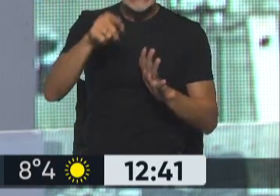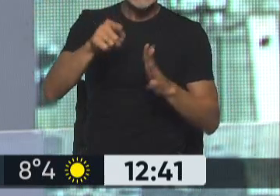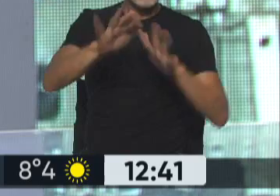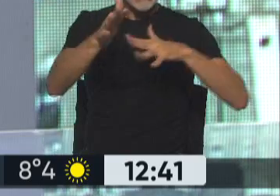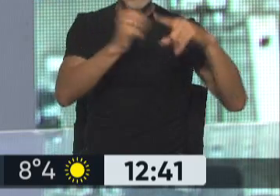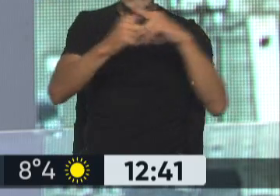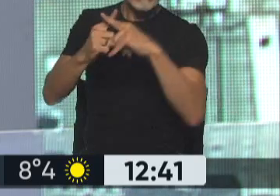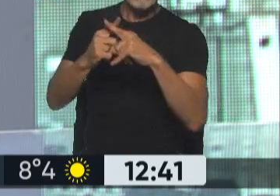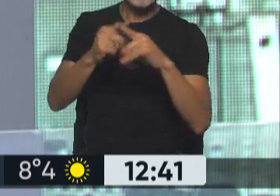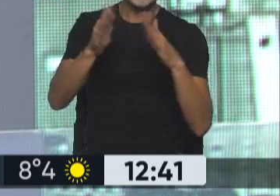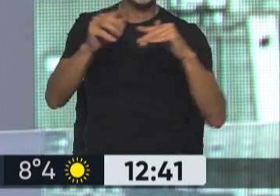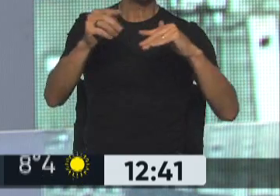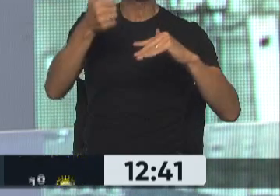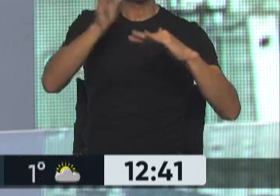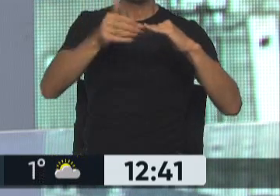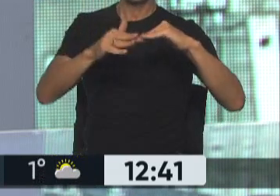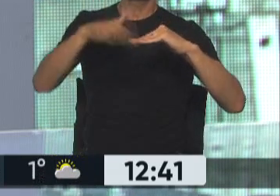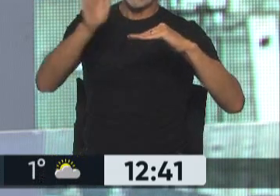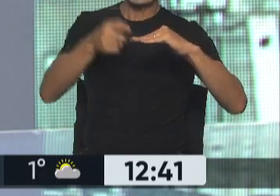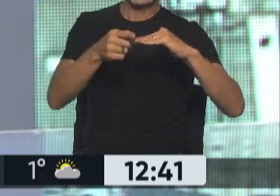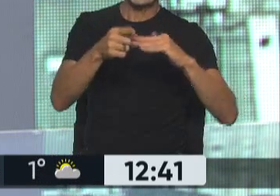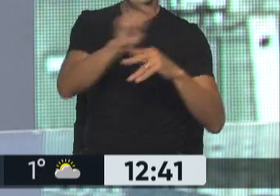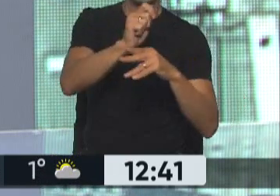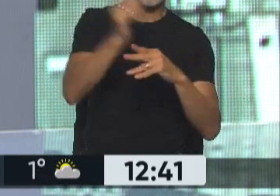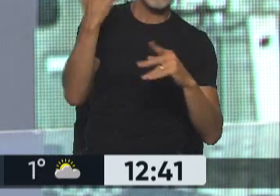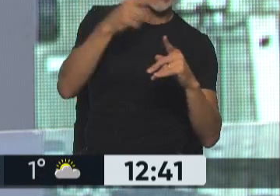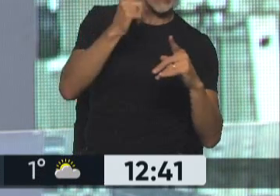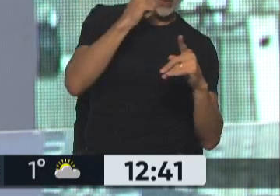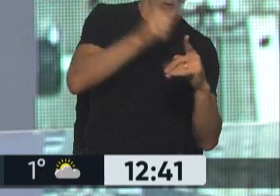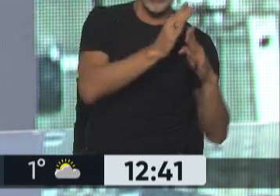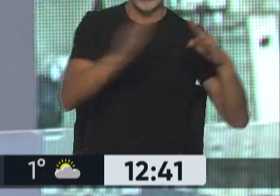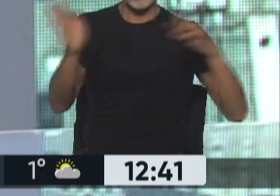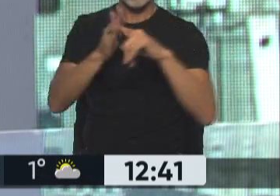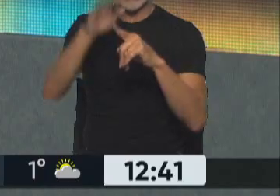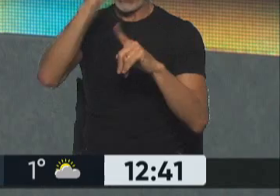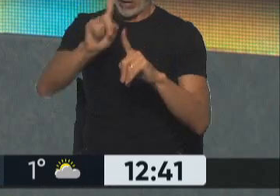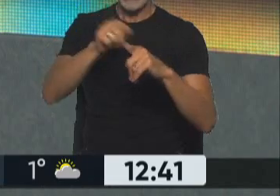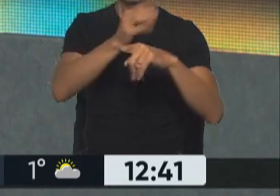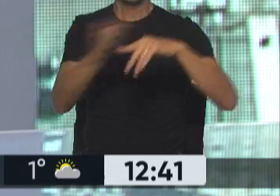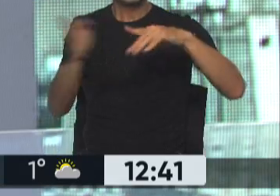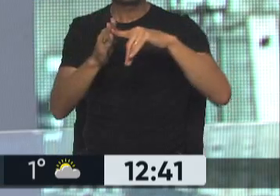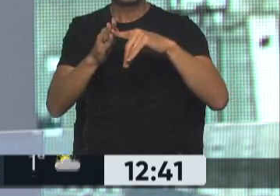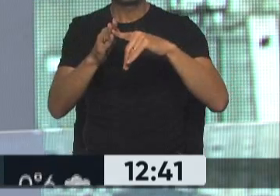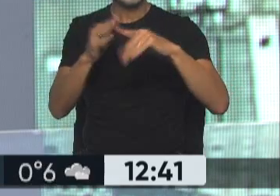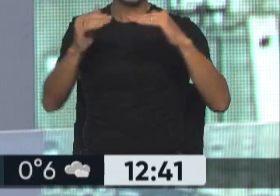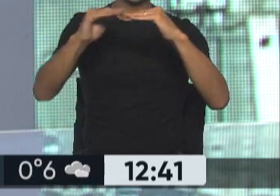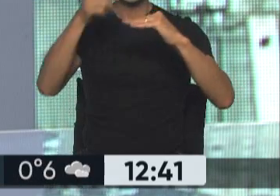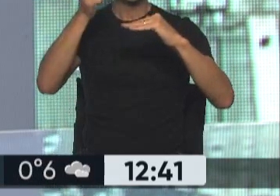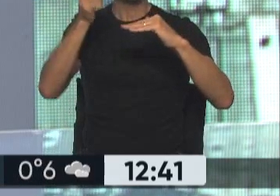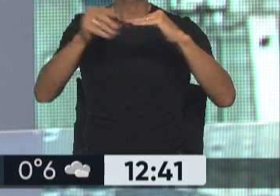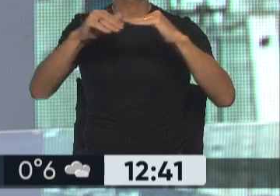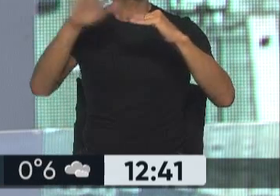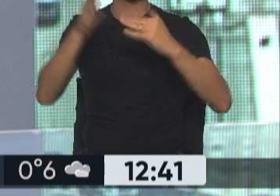todos coinciden que va a ser superior al 6% sí pasado ahora volviendo al ipc Nacional No claro arriba del 6%